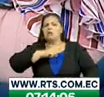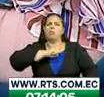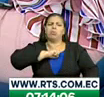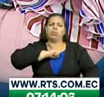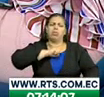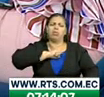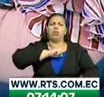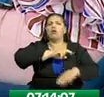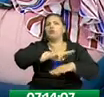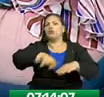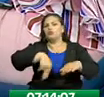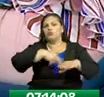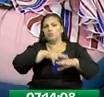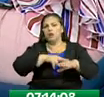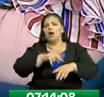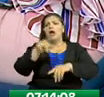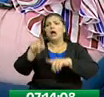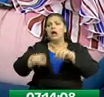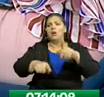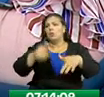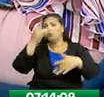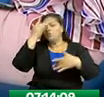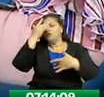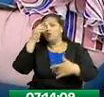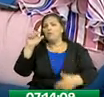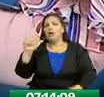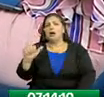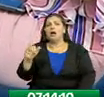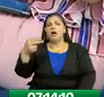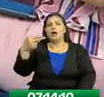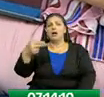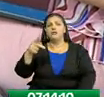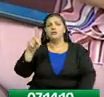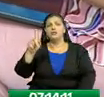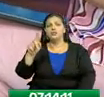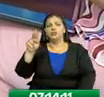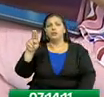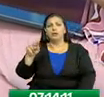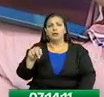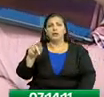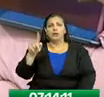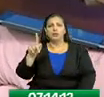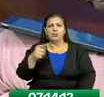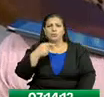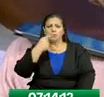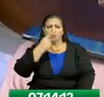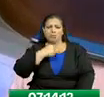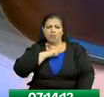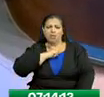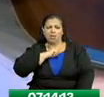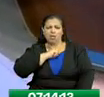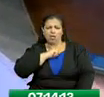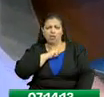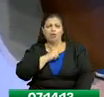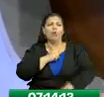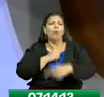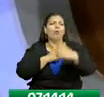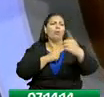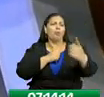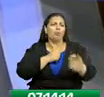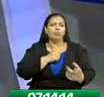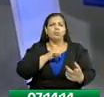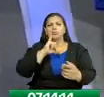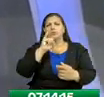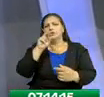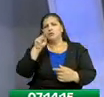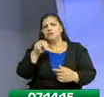enfermedades que ya hemos tenido en el país. No necesariamente este tipo de enfermedades van a provocar una complicación, que en este